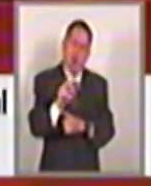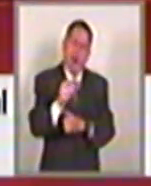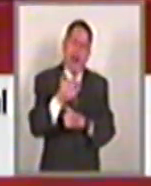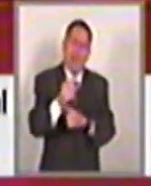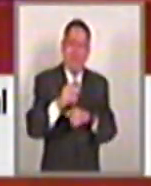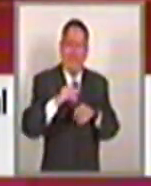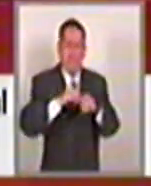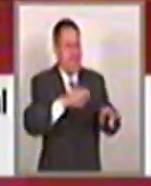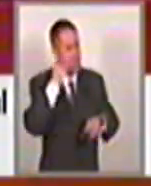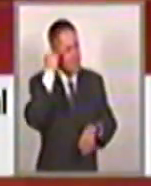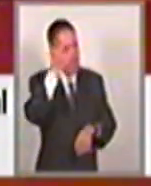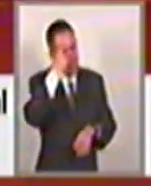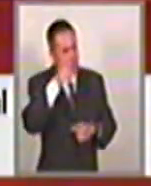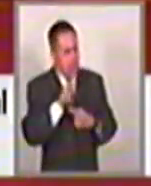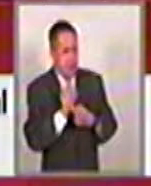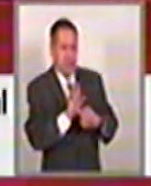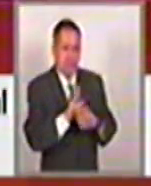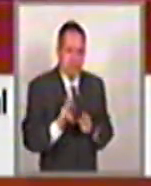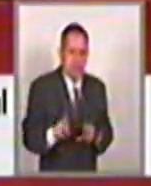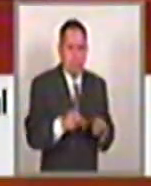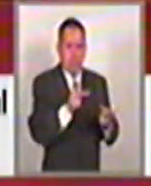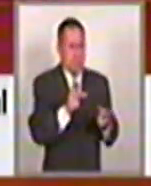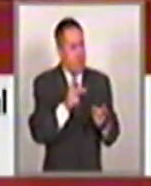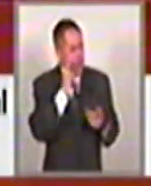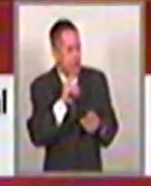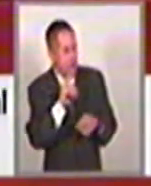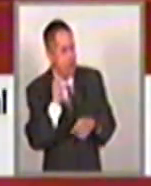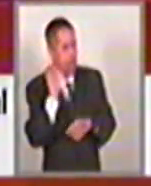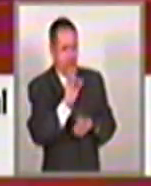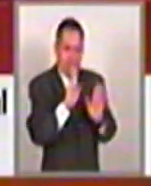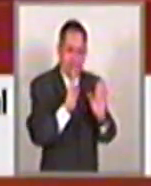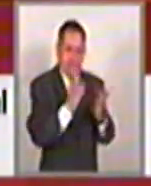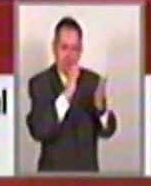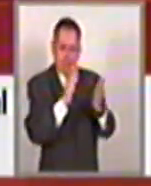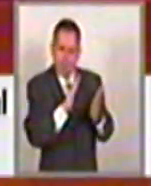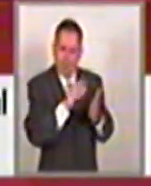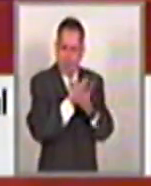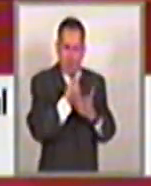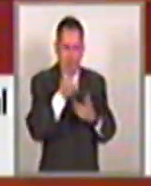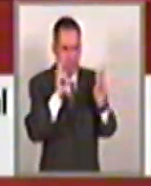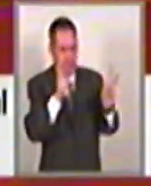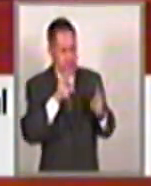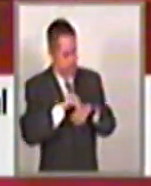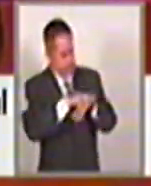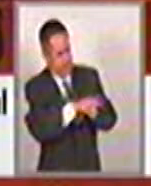idea que sirve solamente para convencer a un sector de la población sobre un tema